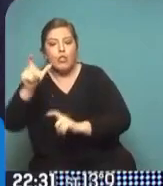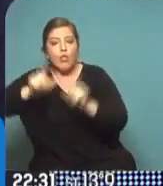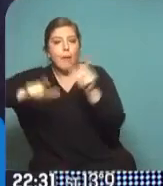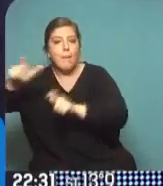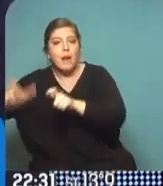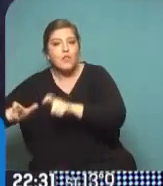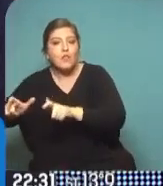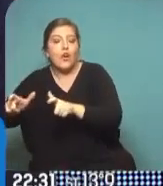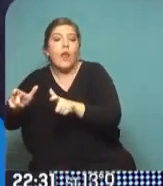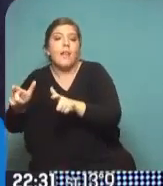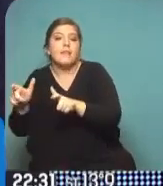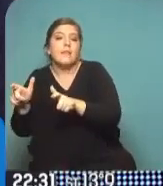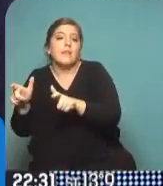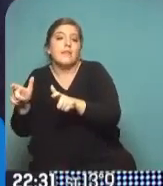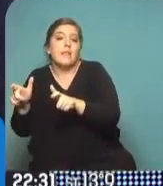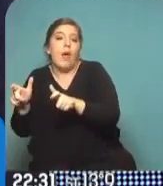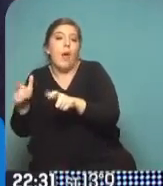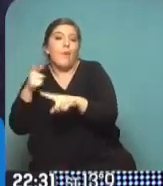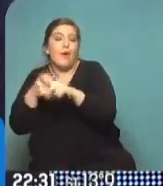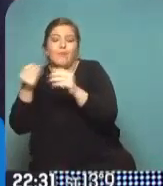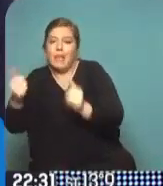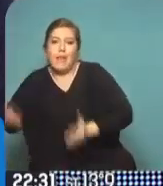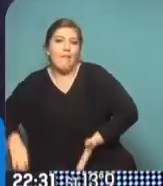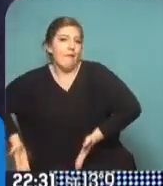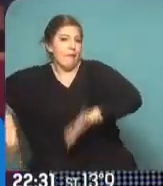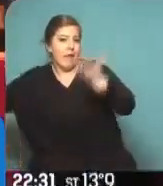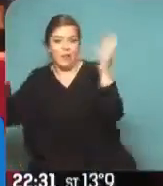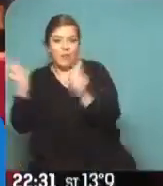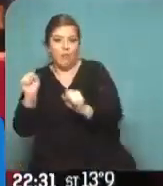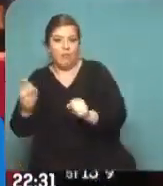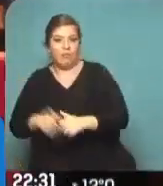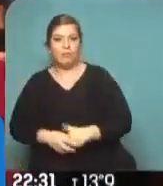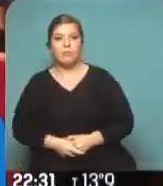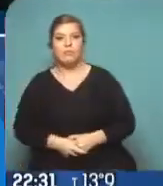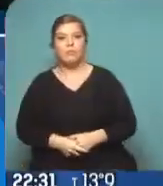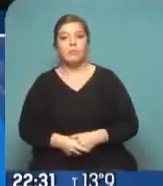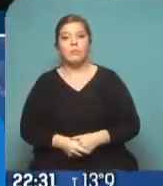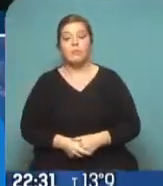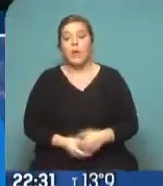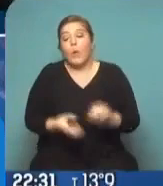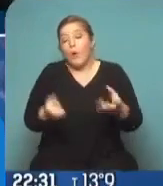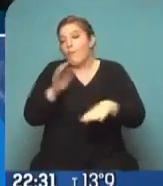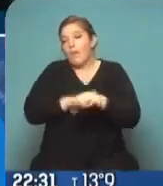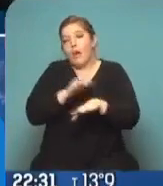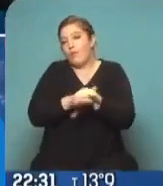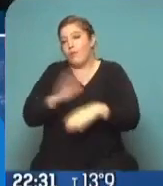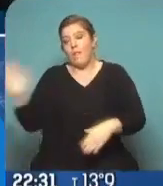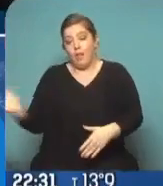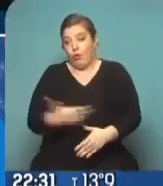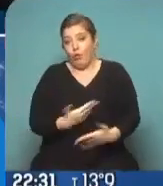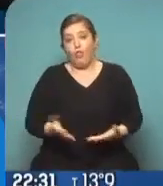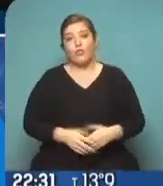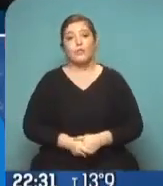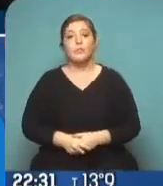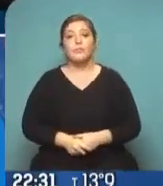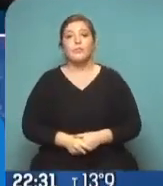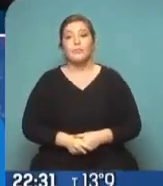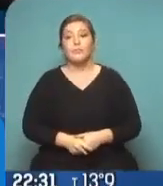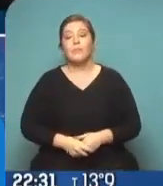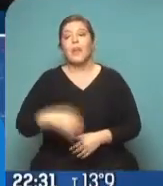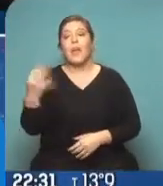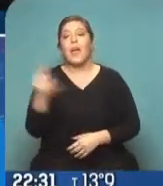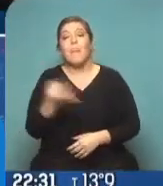ante una inflación galopante en la Argentina? Bueno, responsabilidad de todos. Especialmente aquellos